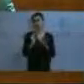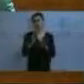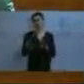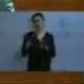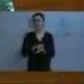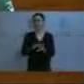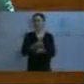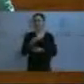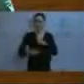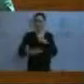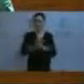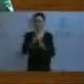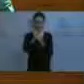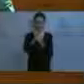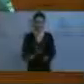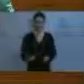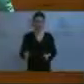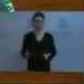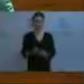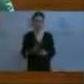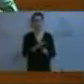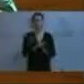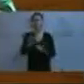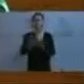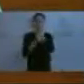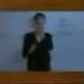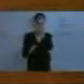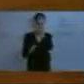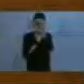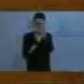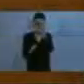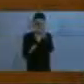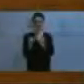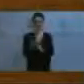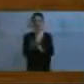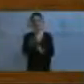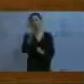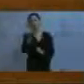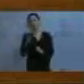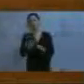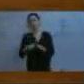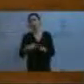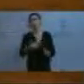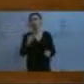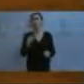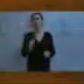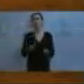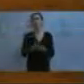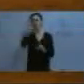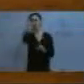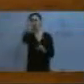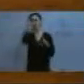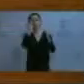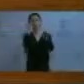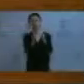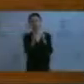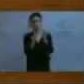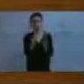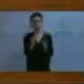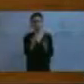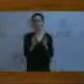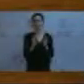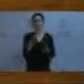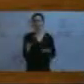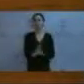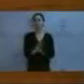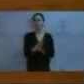de ejecución presupuestaria. Y en materia de empleo, en otras políticas puede resultar hasta opinable, aunque todas deben tener un alto